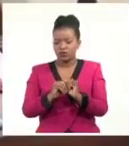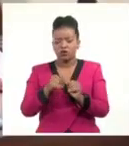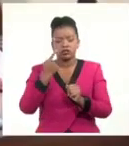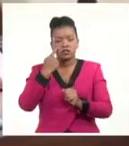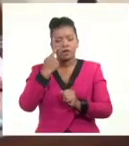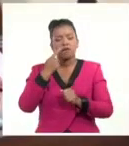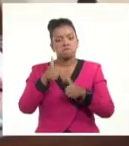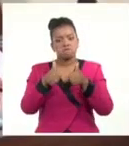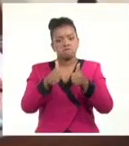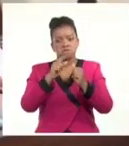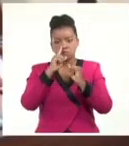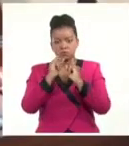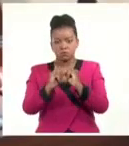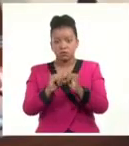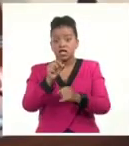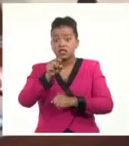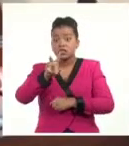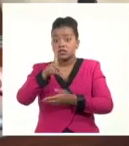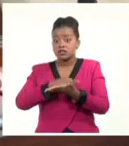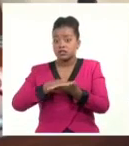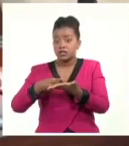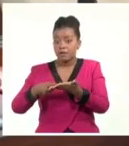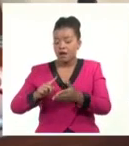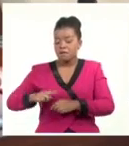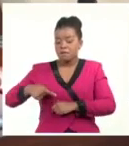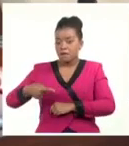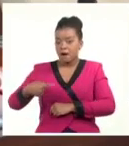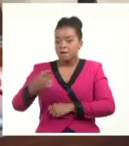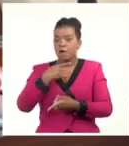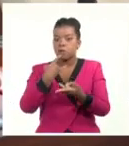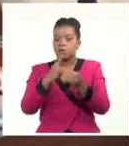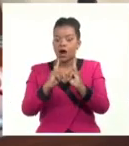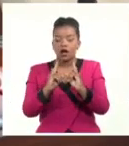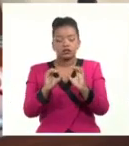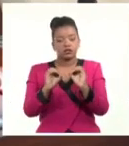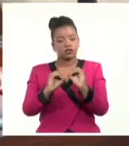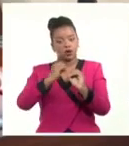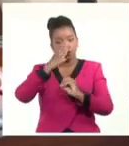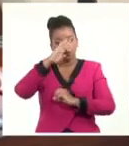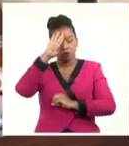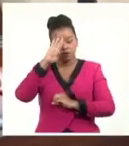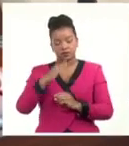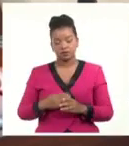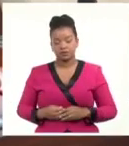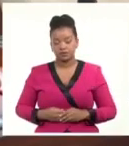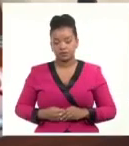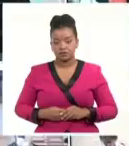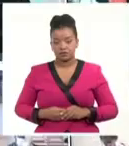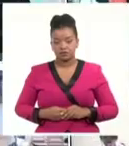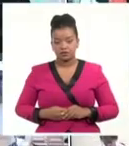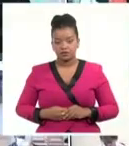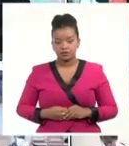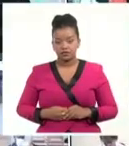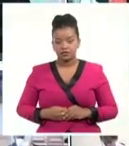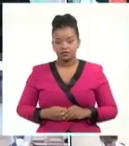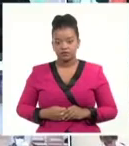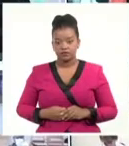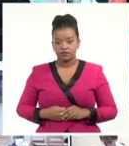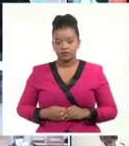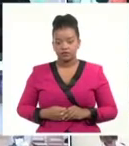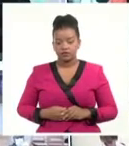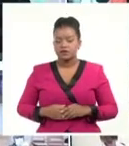alentador conocer que por 13 semanas consecutivas nadie fallece en el país a causa de la enfermedad. Sin embargo, se aprecia